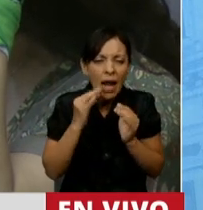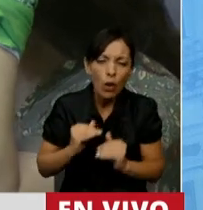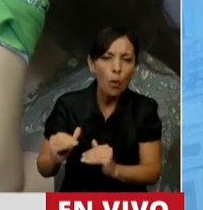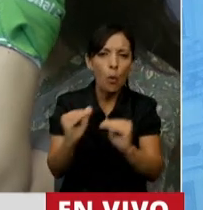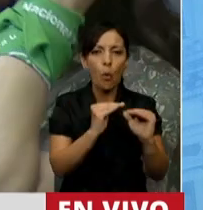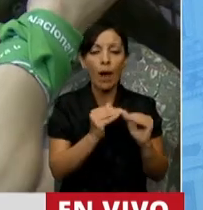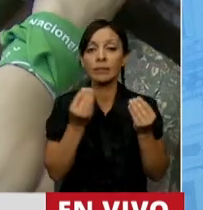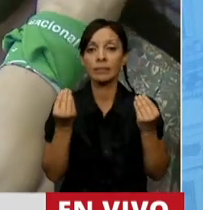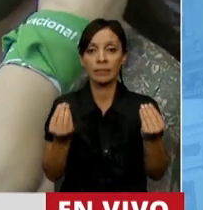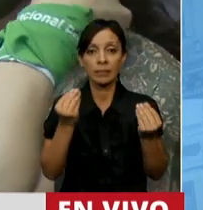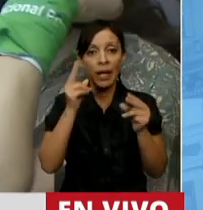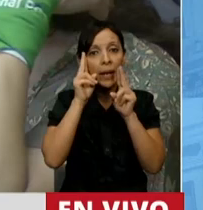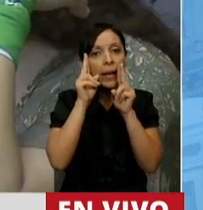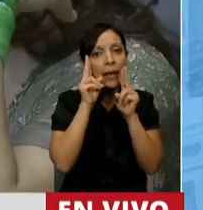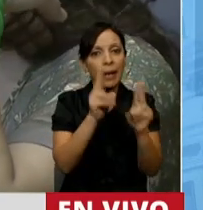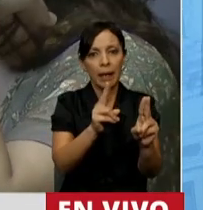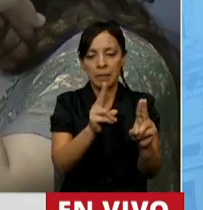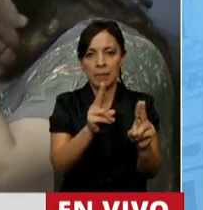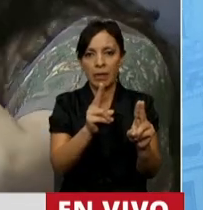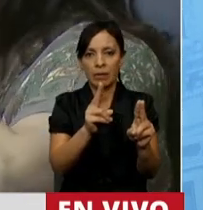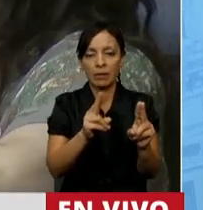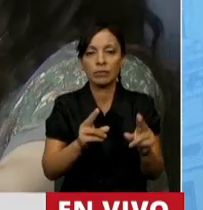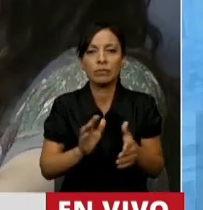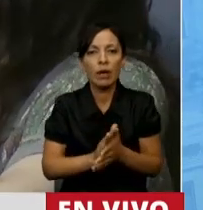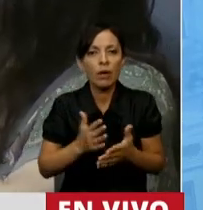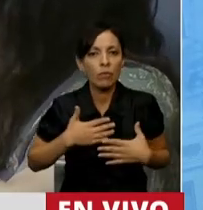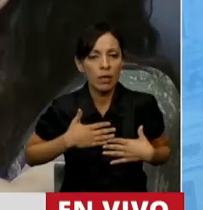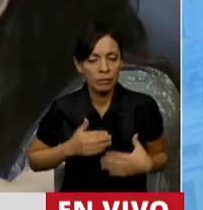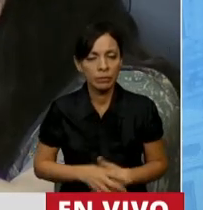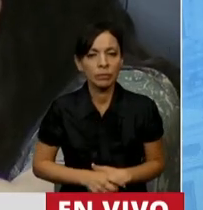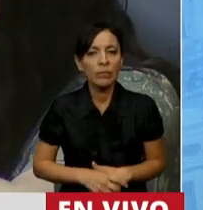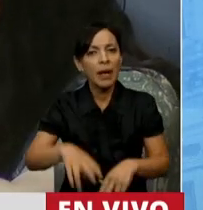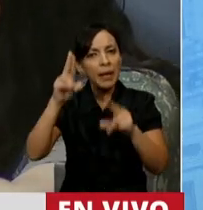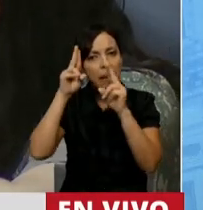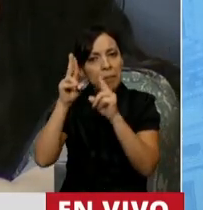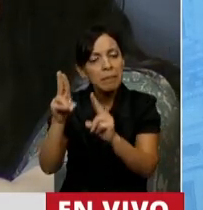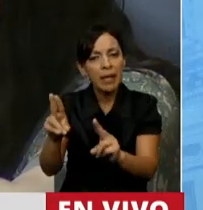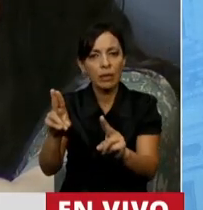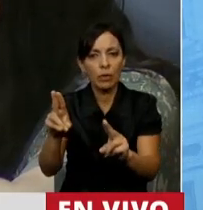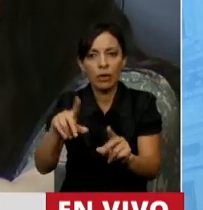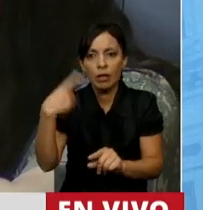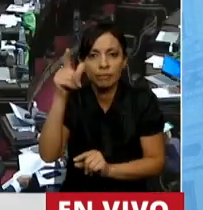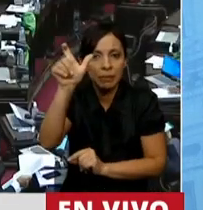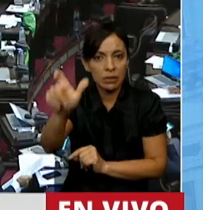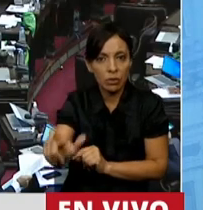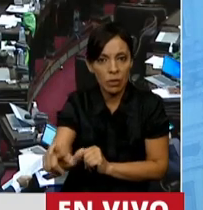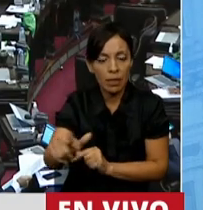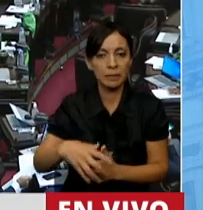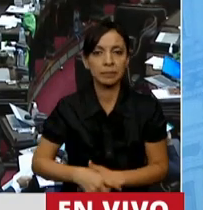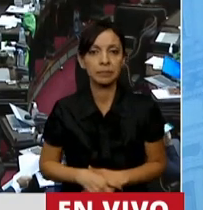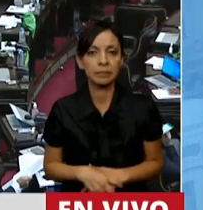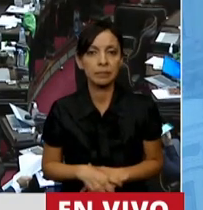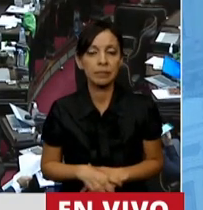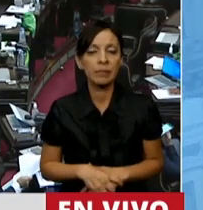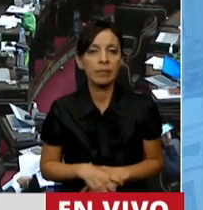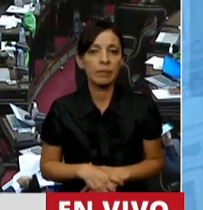es el respeto a la corporalidad, es el respeto al otro.